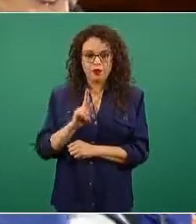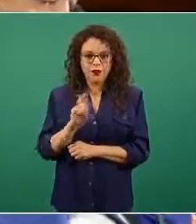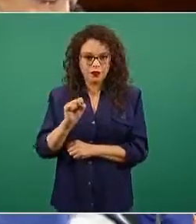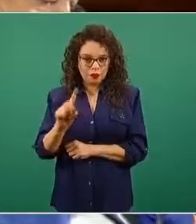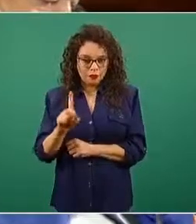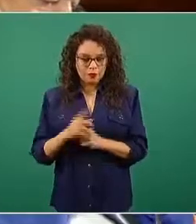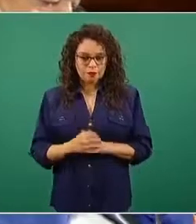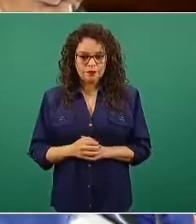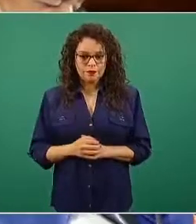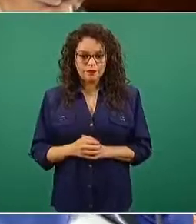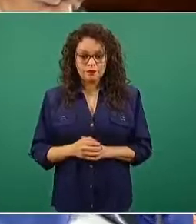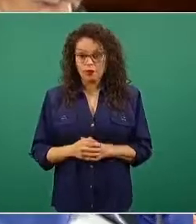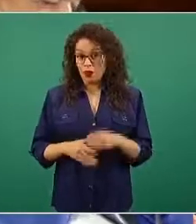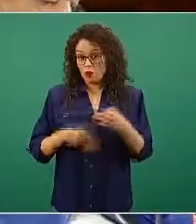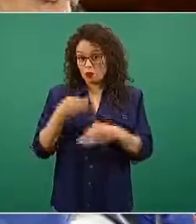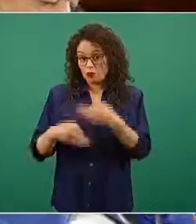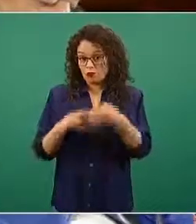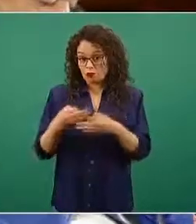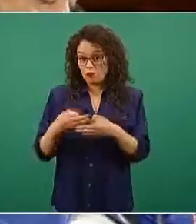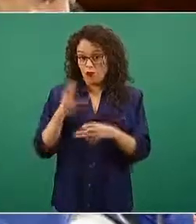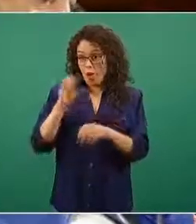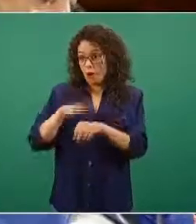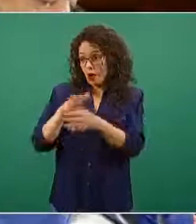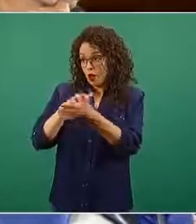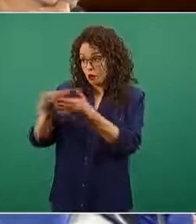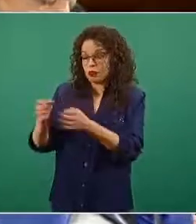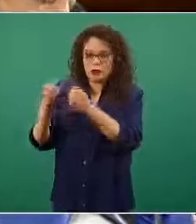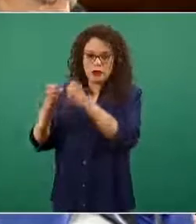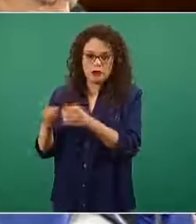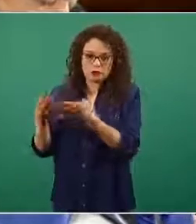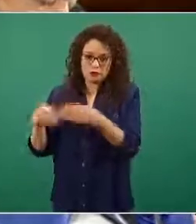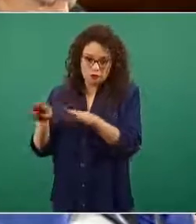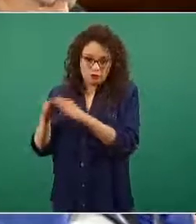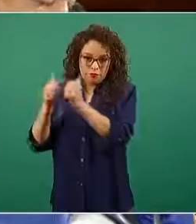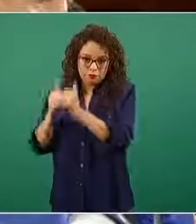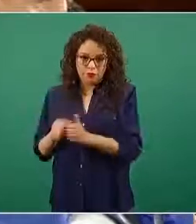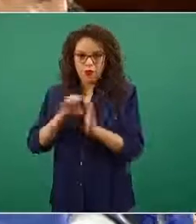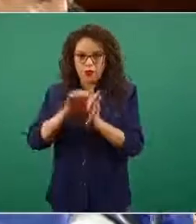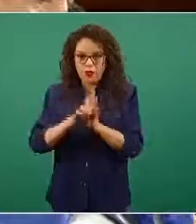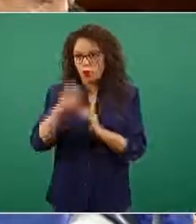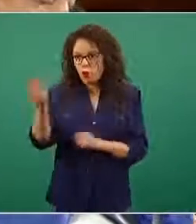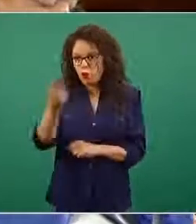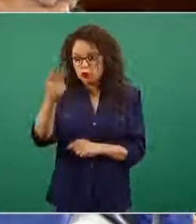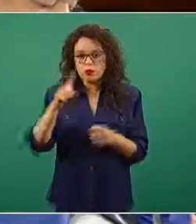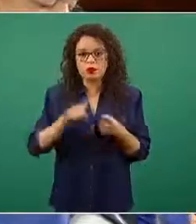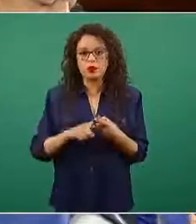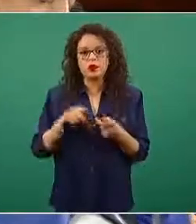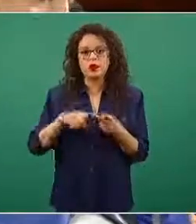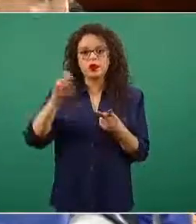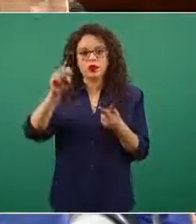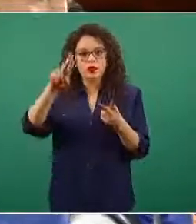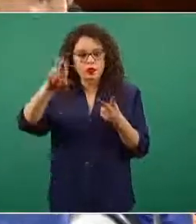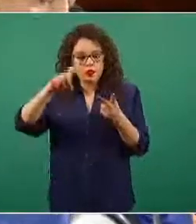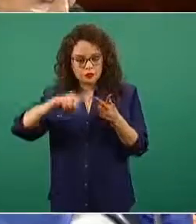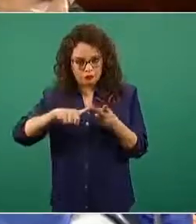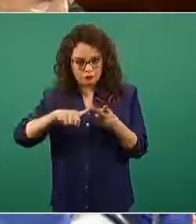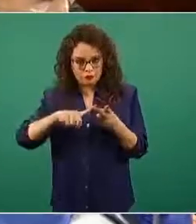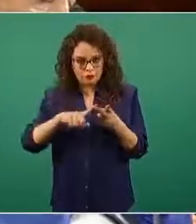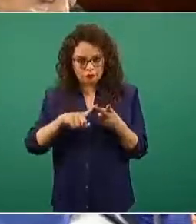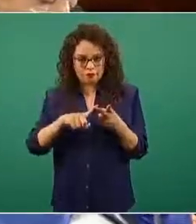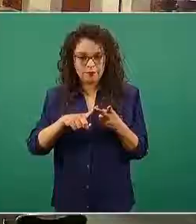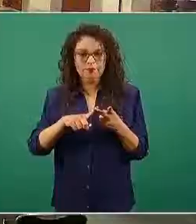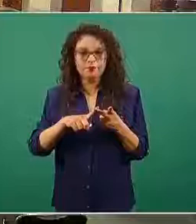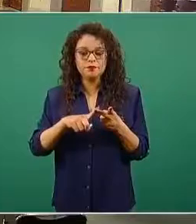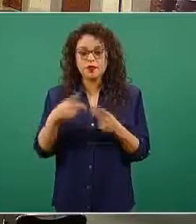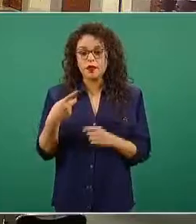mayoría están confinados, en su caso, el caso del canciller, y de acuerdo a los criterios